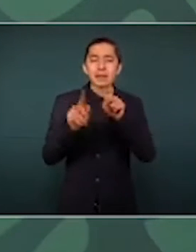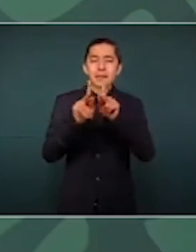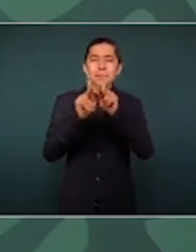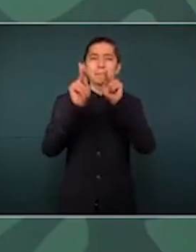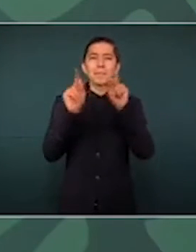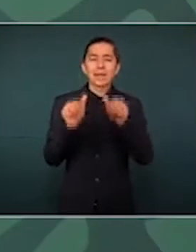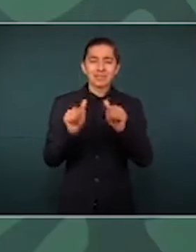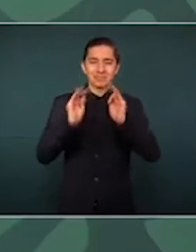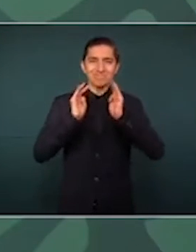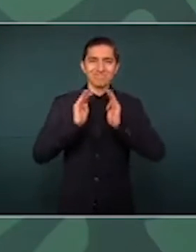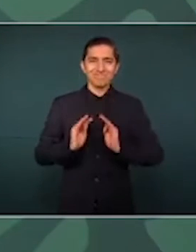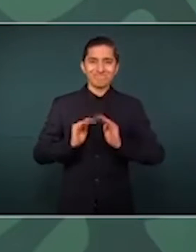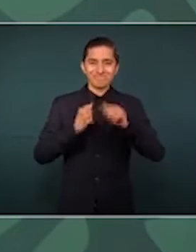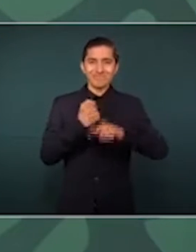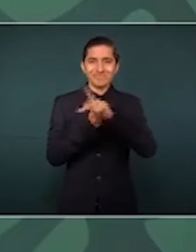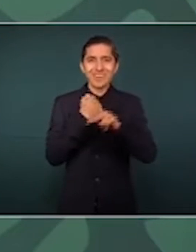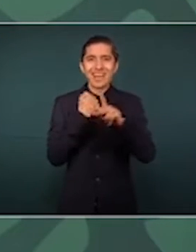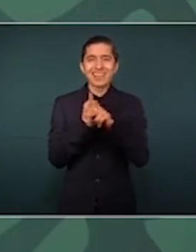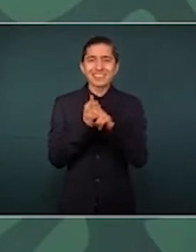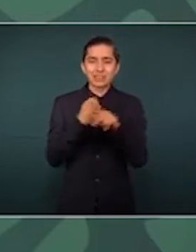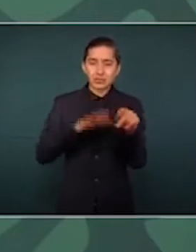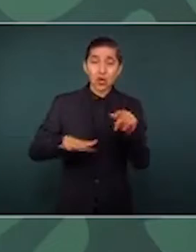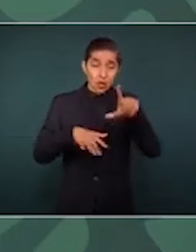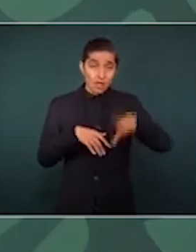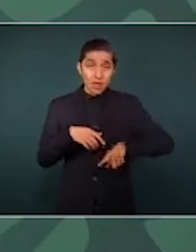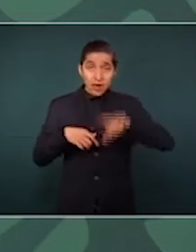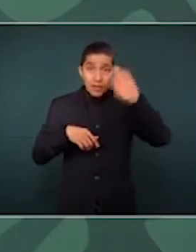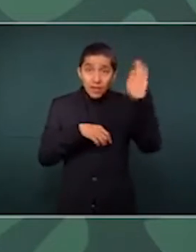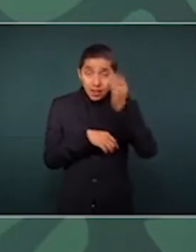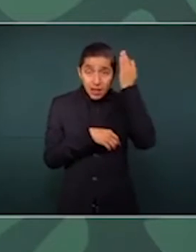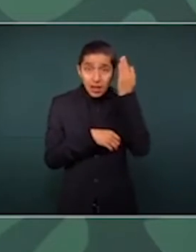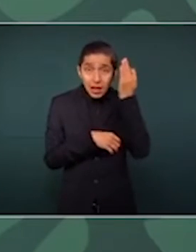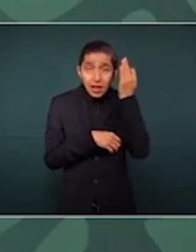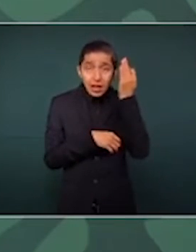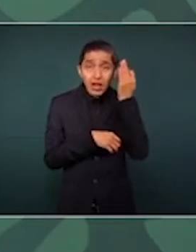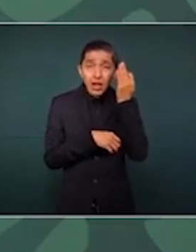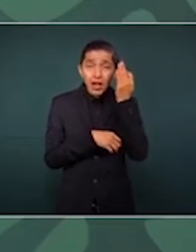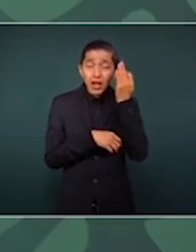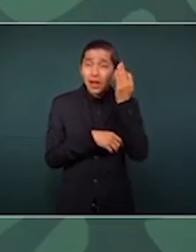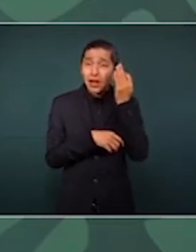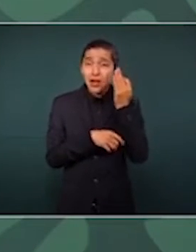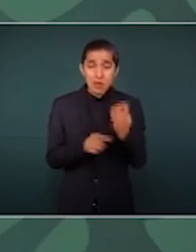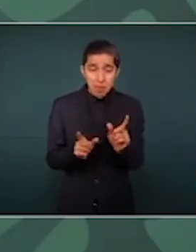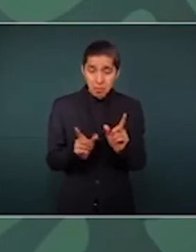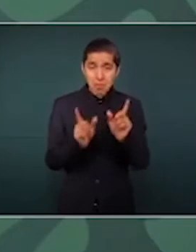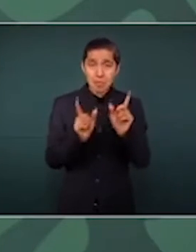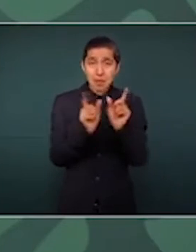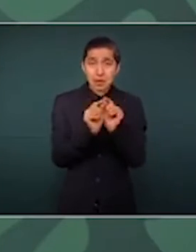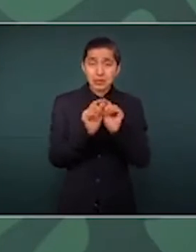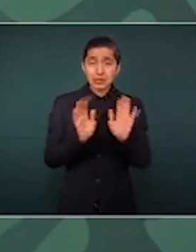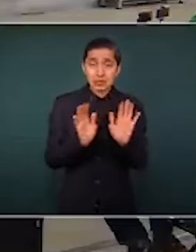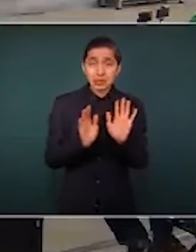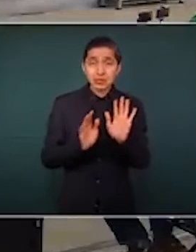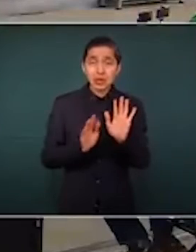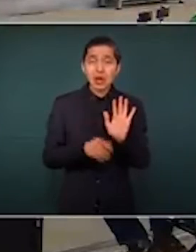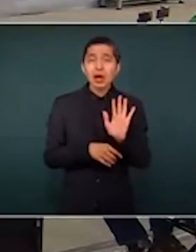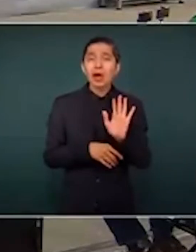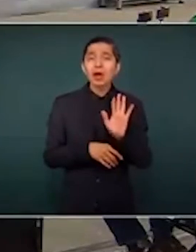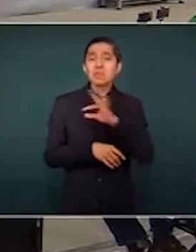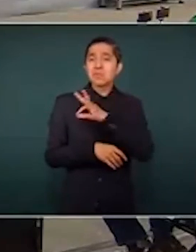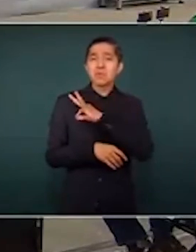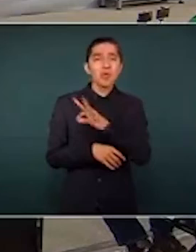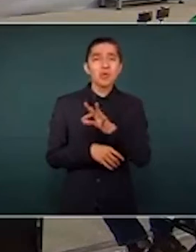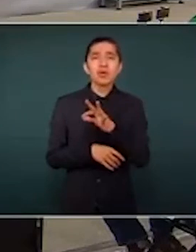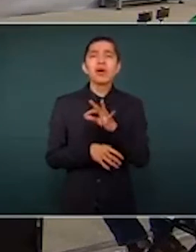tranquilidad en el país. El gobierno federal sólo podía utilizar